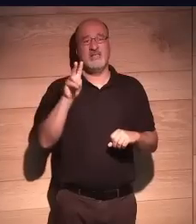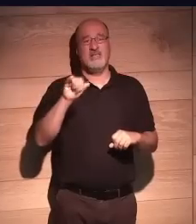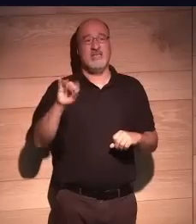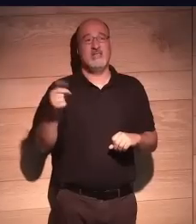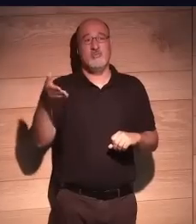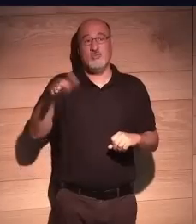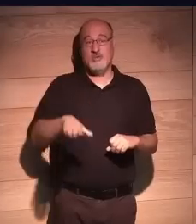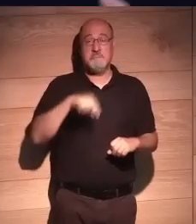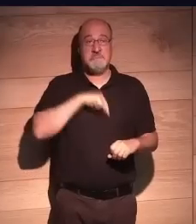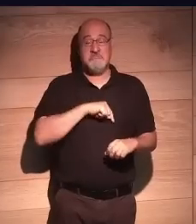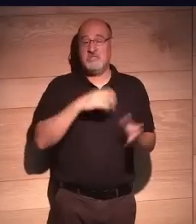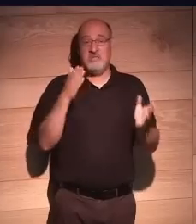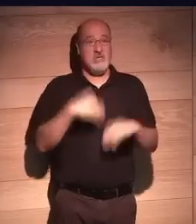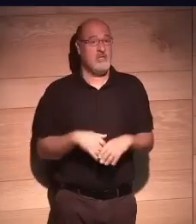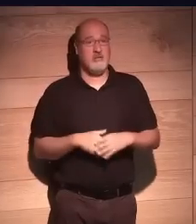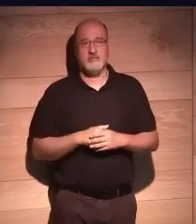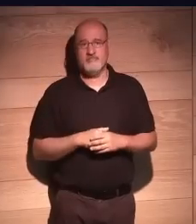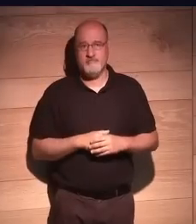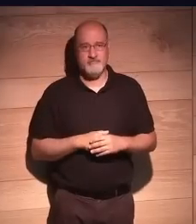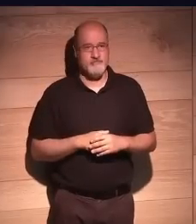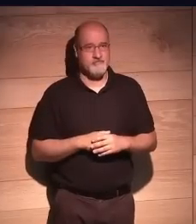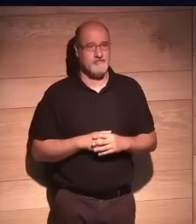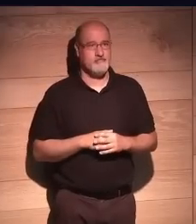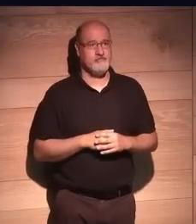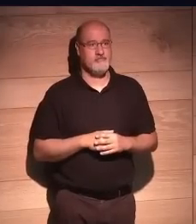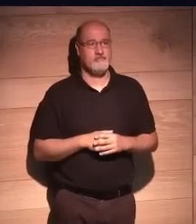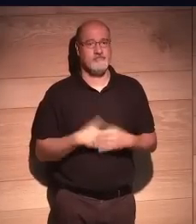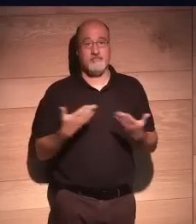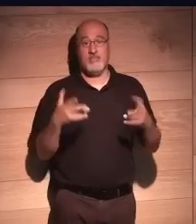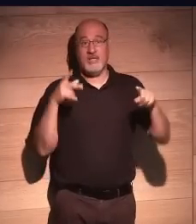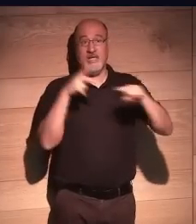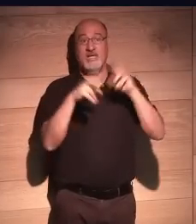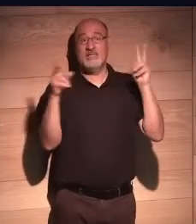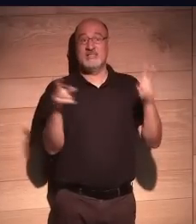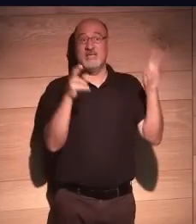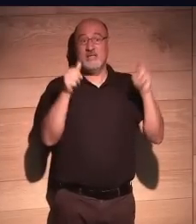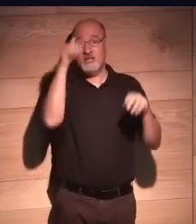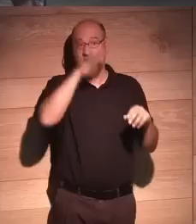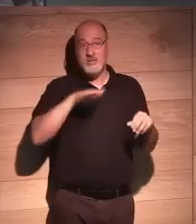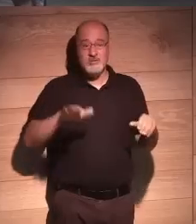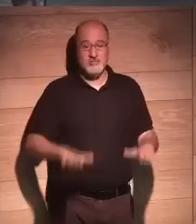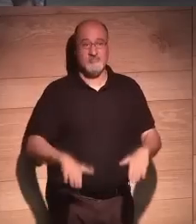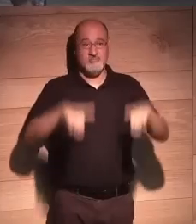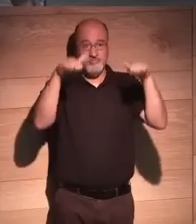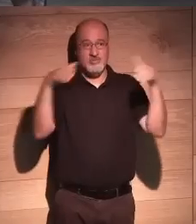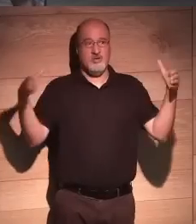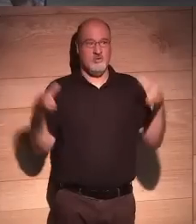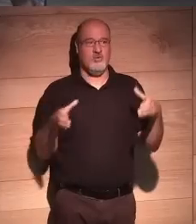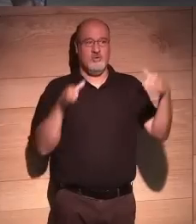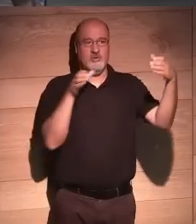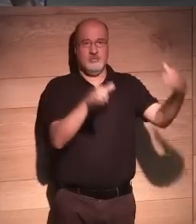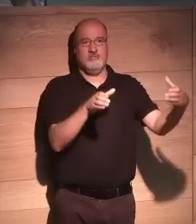No sentí nada. Esa Yo, serie, a ver si se esa acabó. serie, por cierto, ahora sería completa, porque a ver qué grupo de niños dejarías tú Con